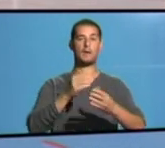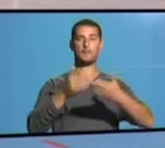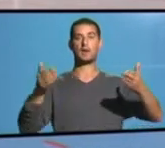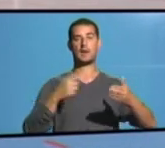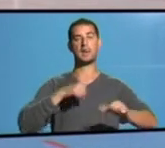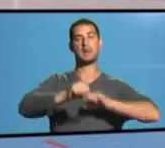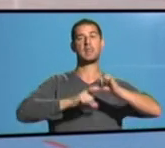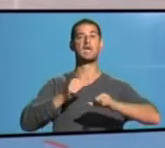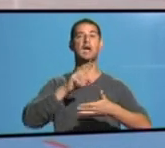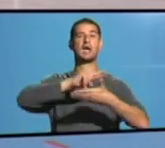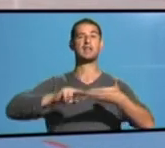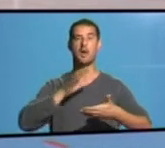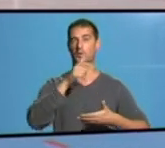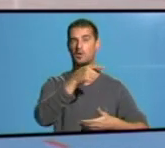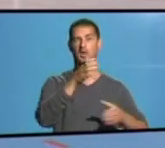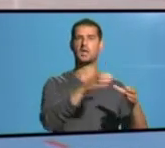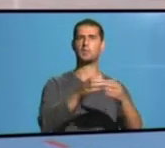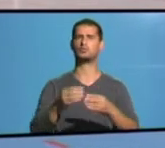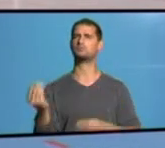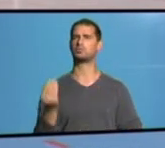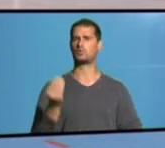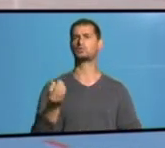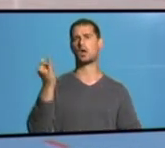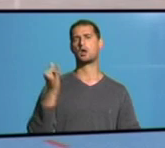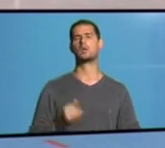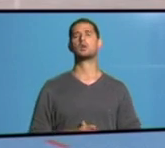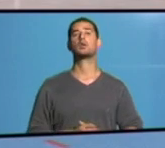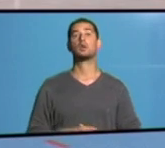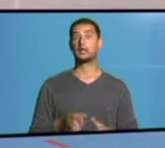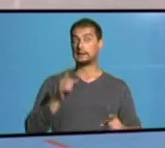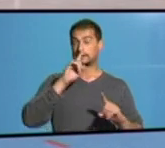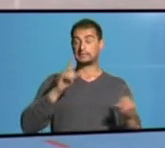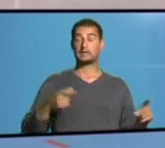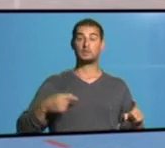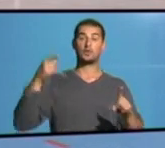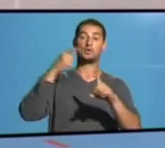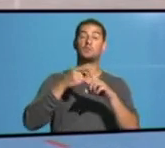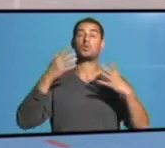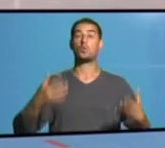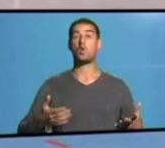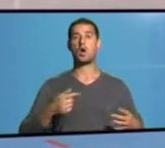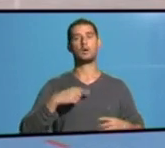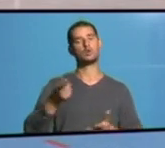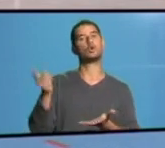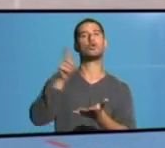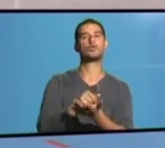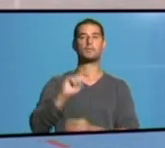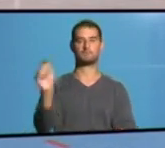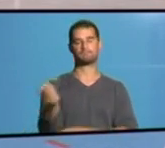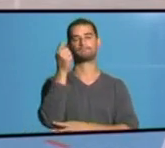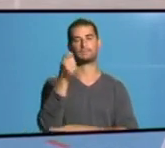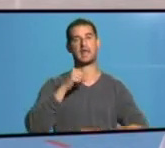Liga Galega porque había equipos moito máis bons. Este ano o obxectivo é volver a ganar a Liga Galega,